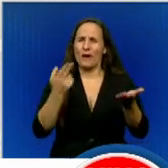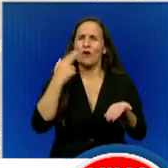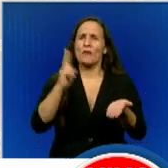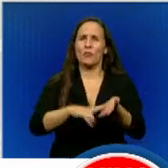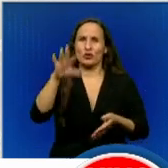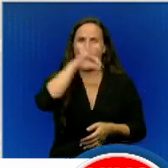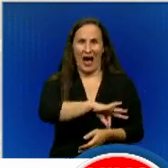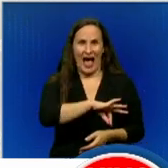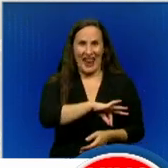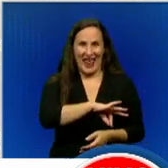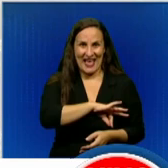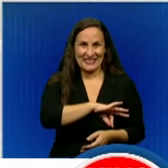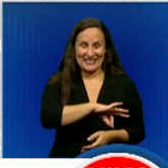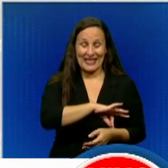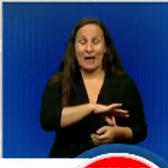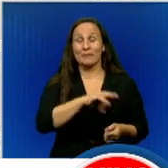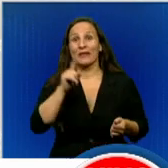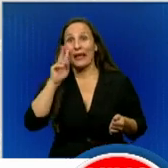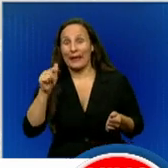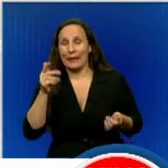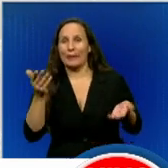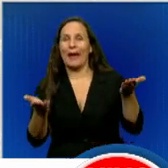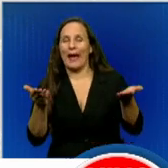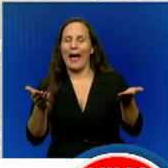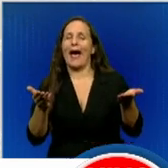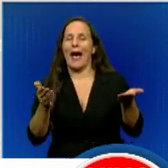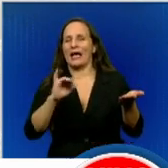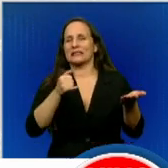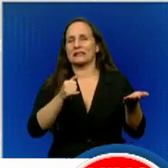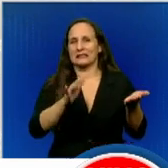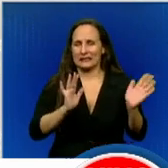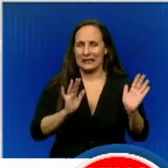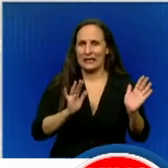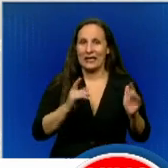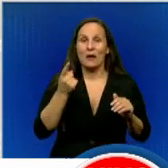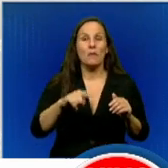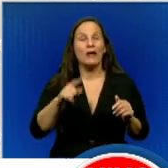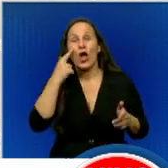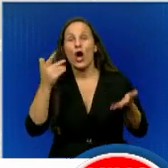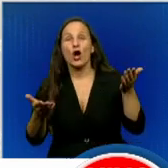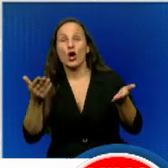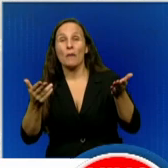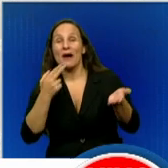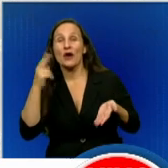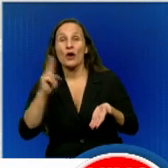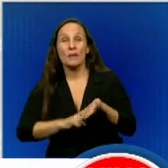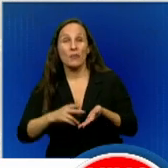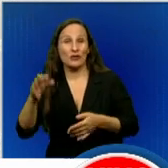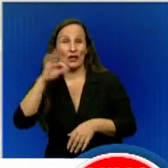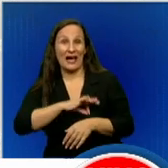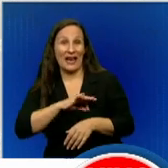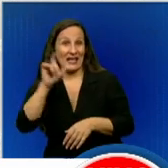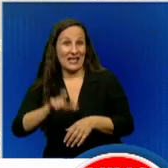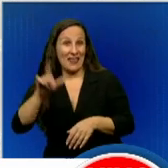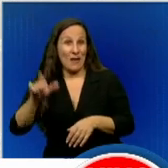sociedades con el iva si es más progresivo ahora si lo comparo con el impuesto a las ganancias de las personas físicas